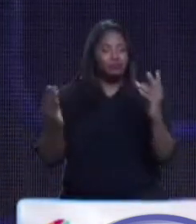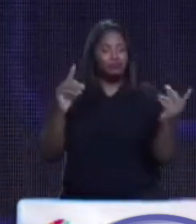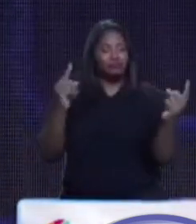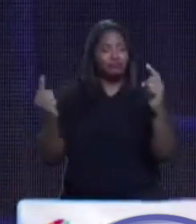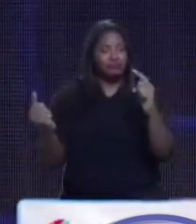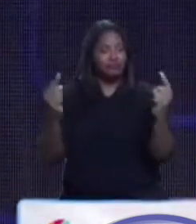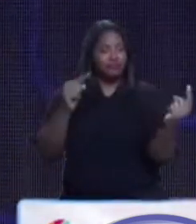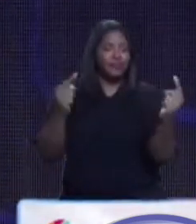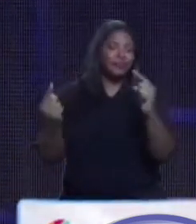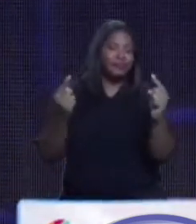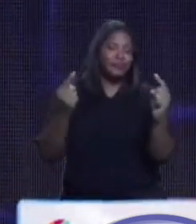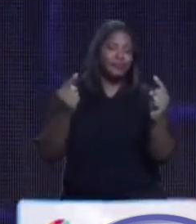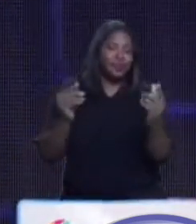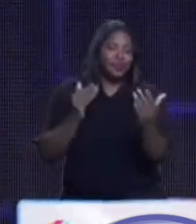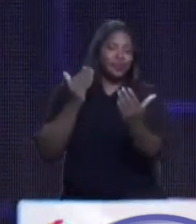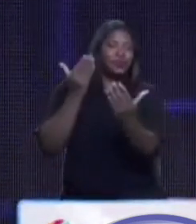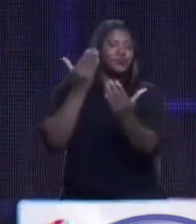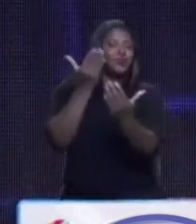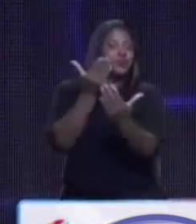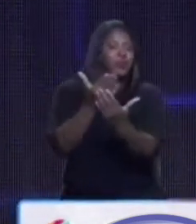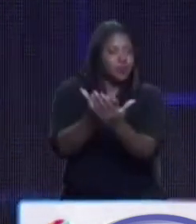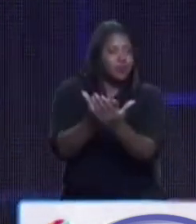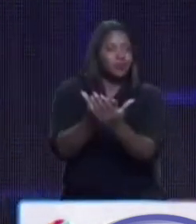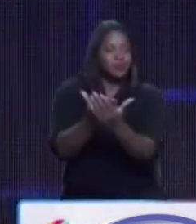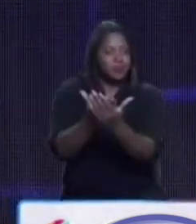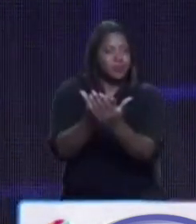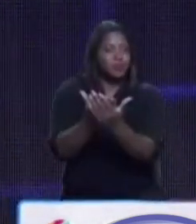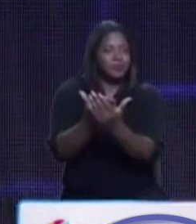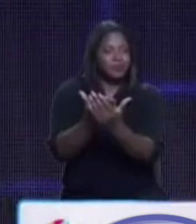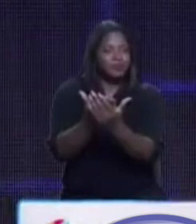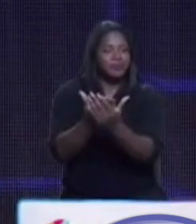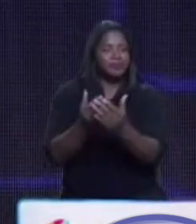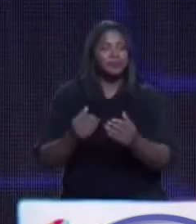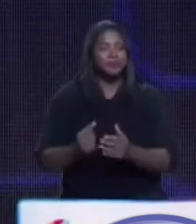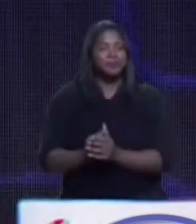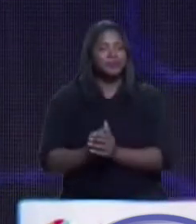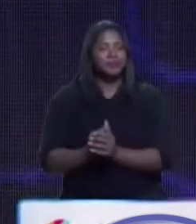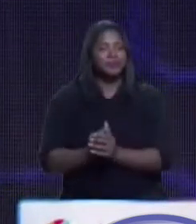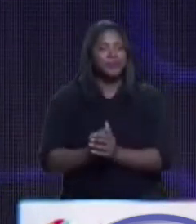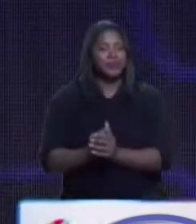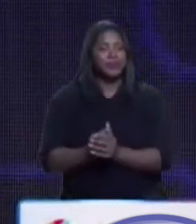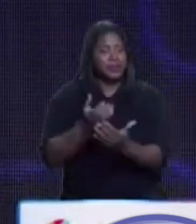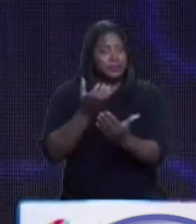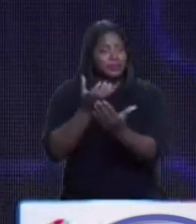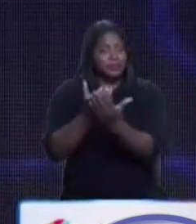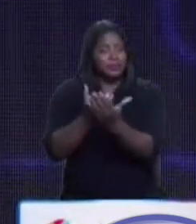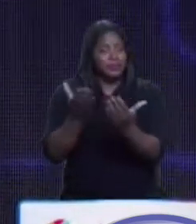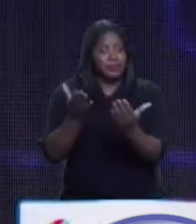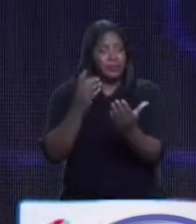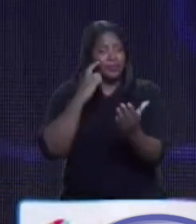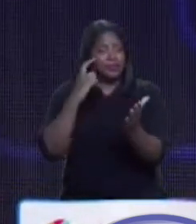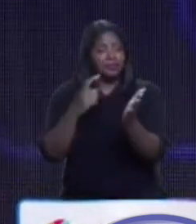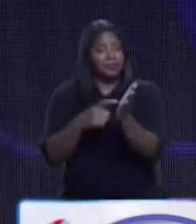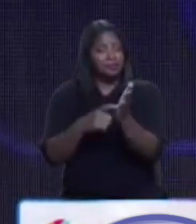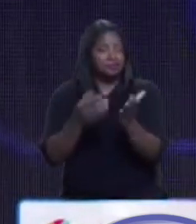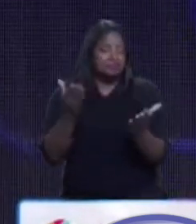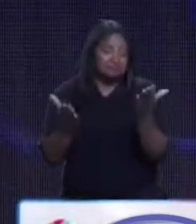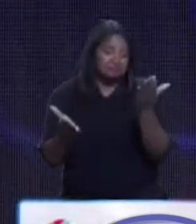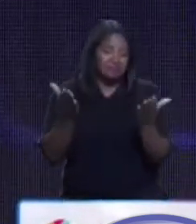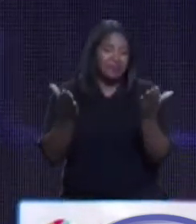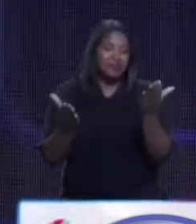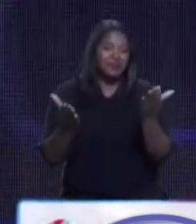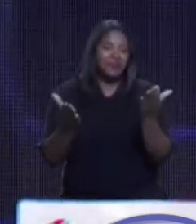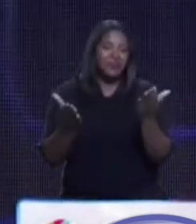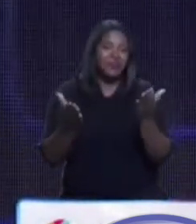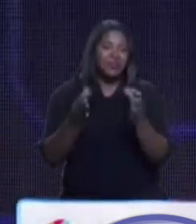nuestras ideas y nuestras propuestas respecto a las del candidato oficialista. Evidentes disidencias, aunque algunas coincidencias,